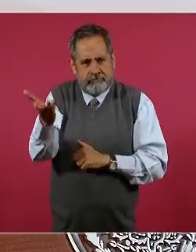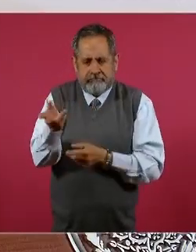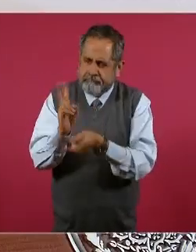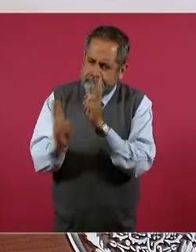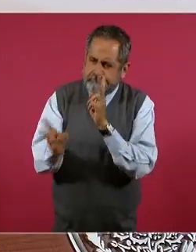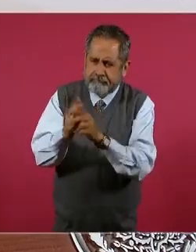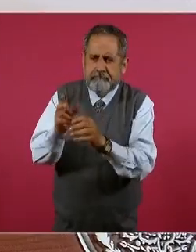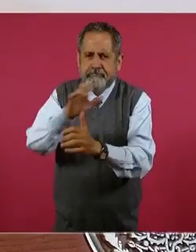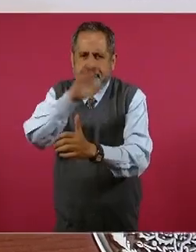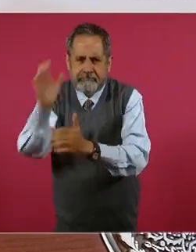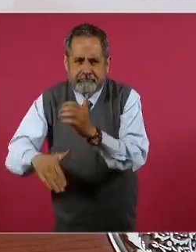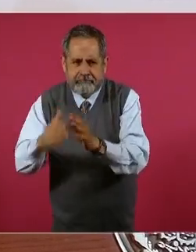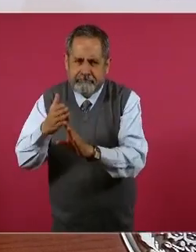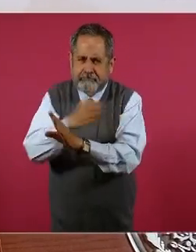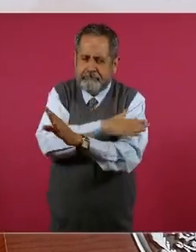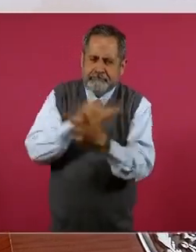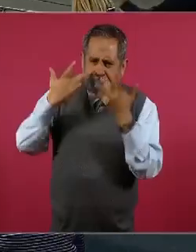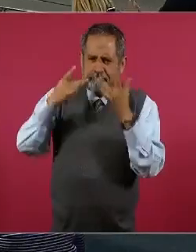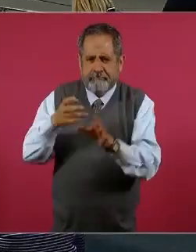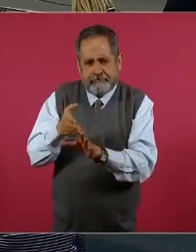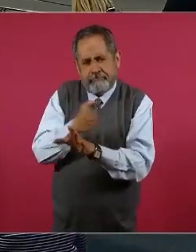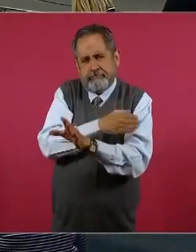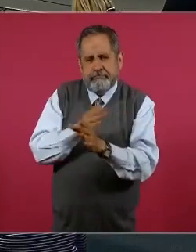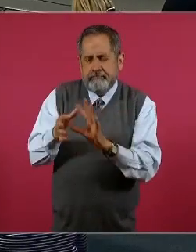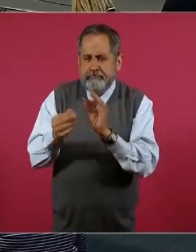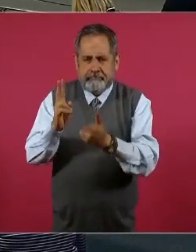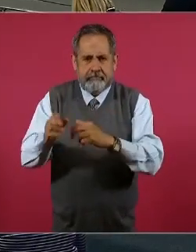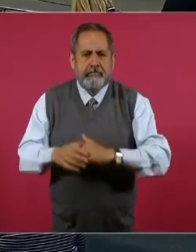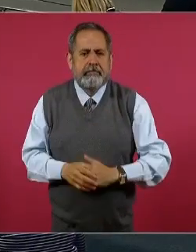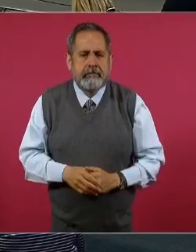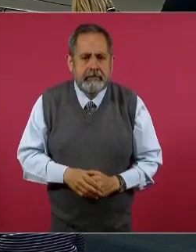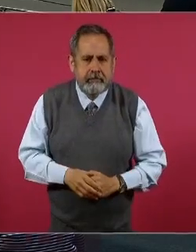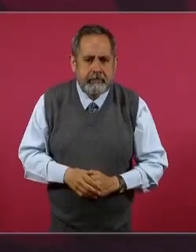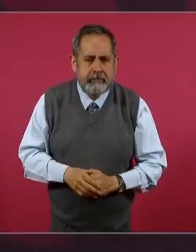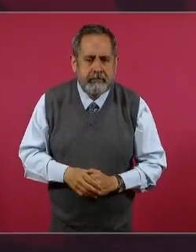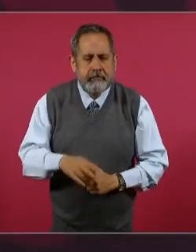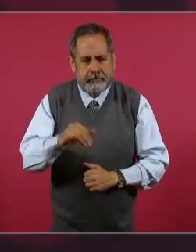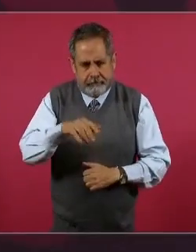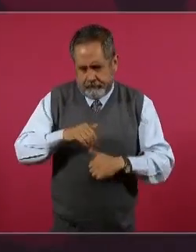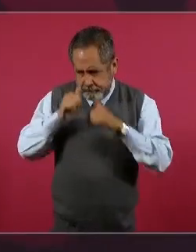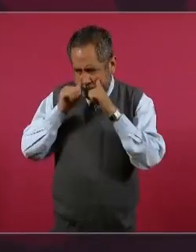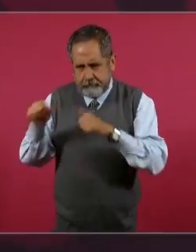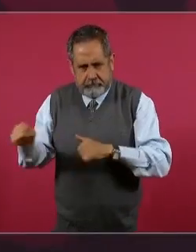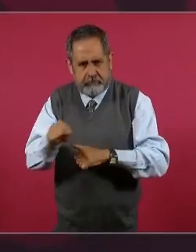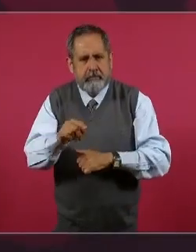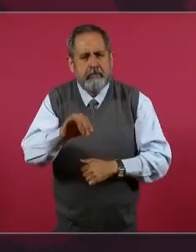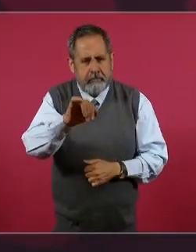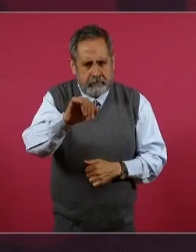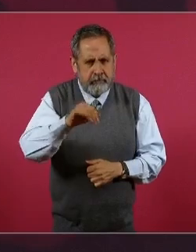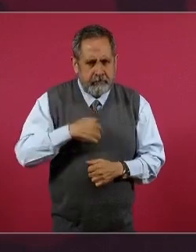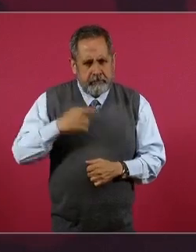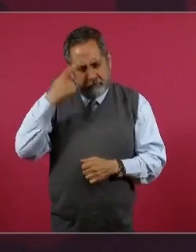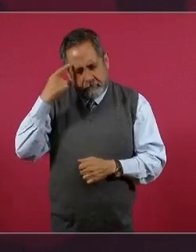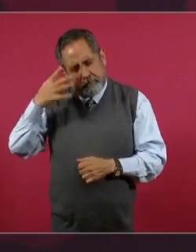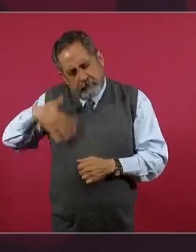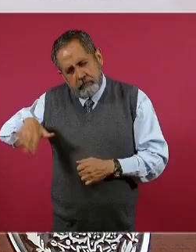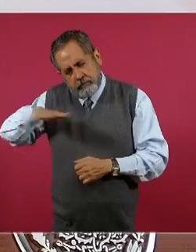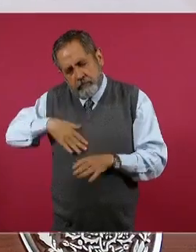minutos antes de que pueda usted concluir su administración. Lo van a atender. Y sí, andamos buscando la